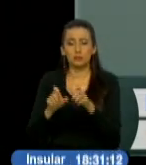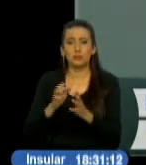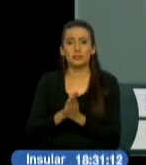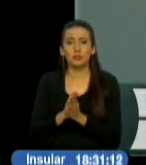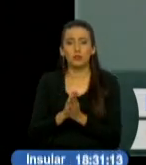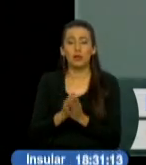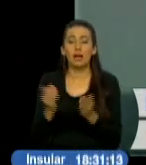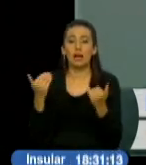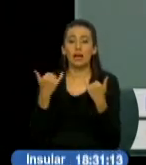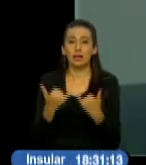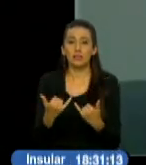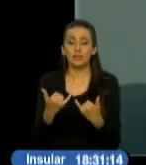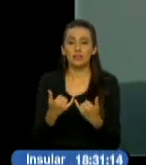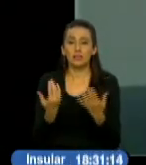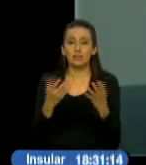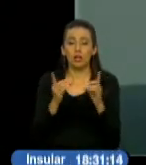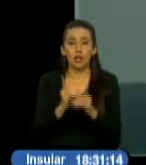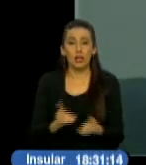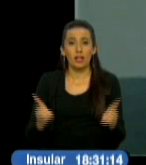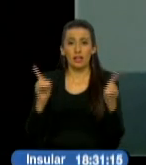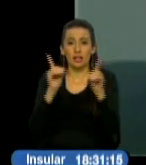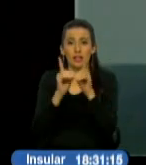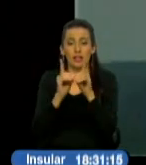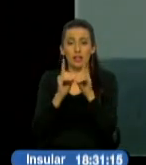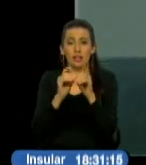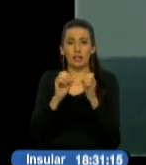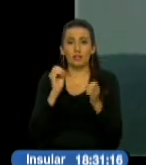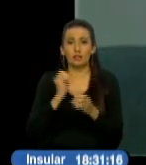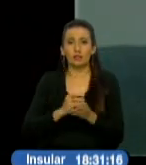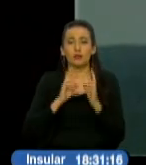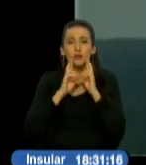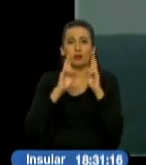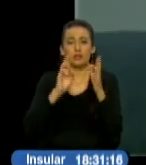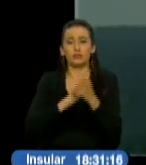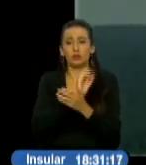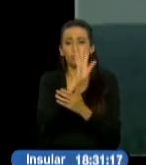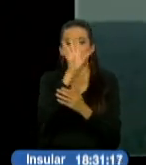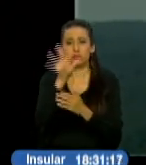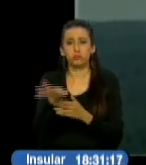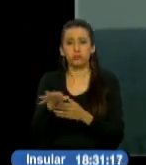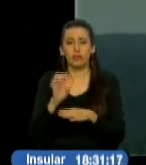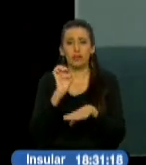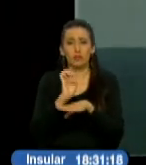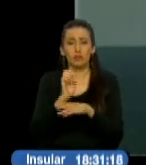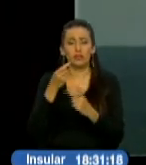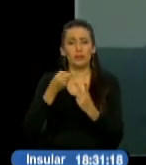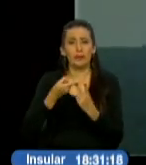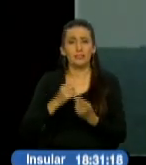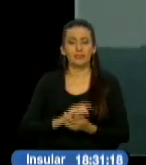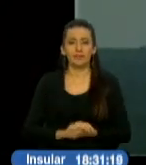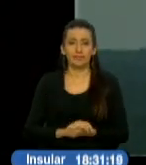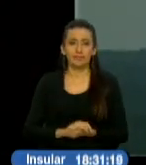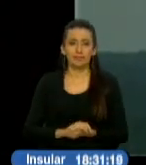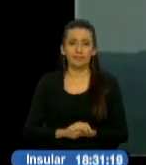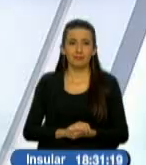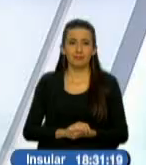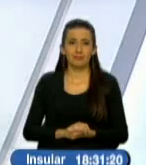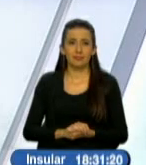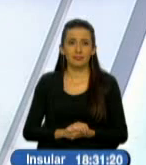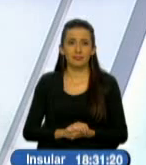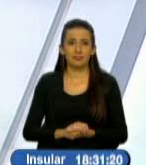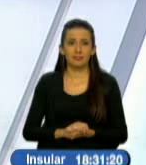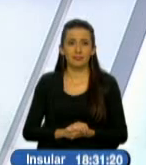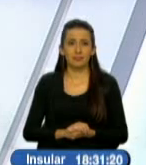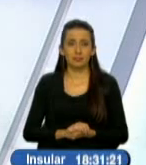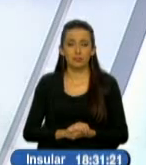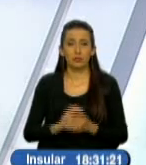aunque hasta el momento no hay datos sobre el resultado del lanzamiento de esta bomba. Fernanda de la Bastida, Ecuador TV.